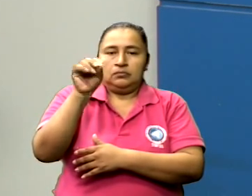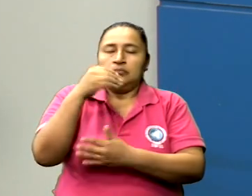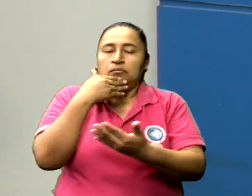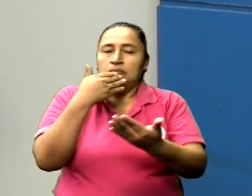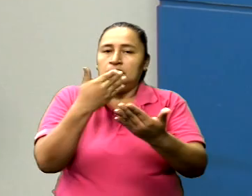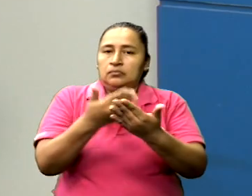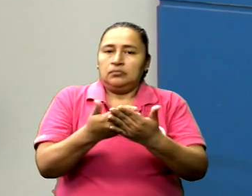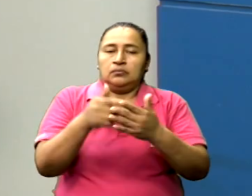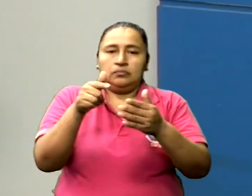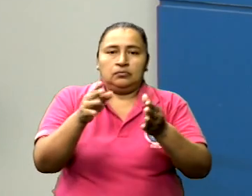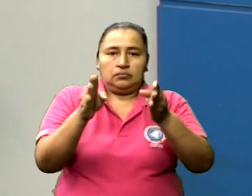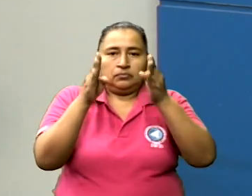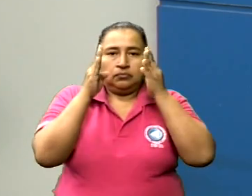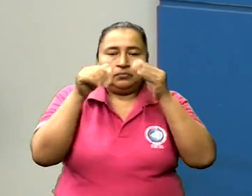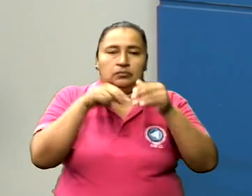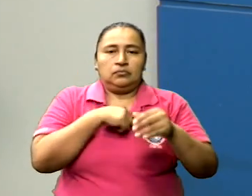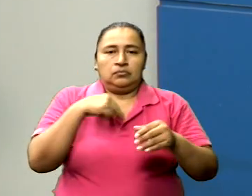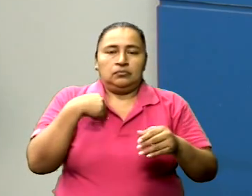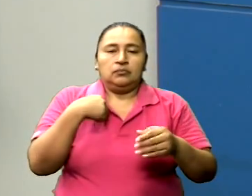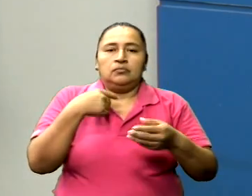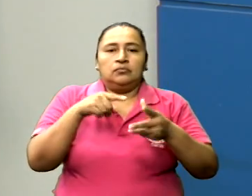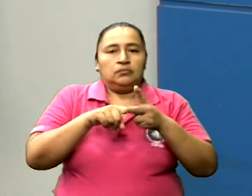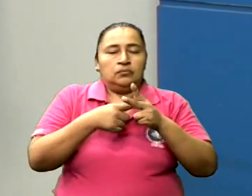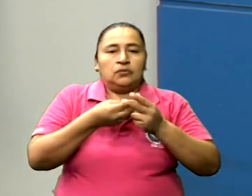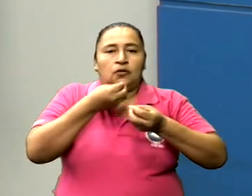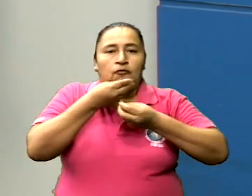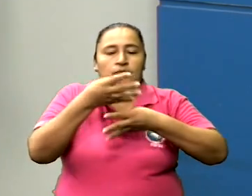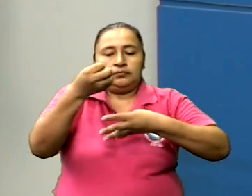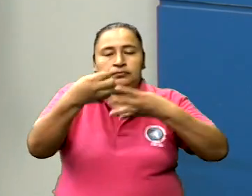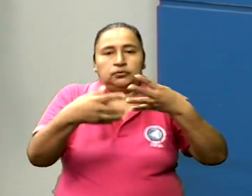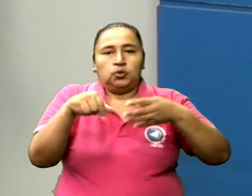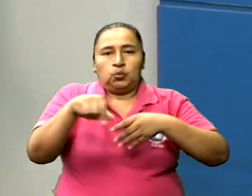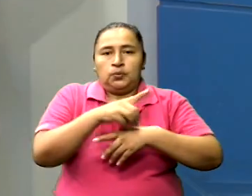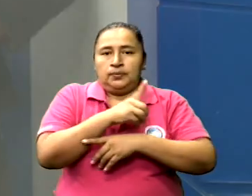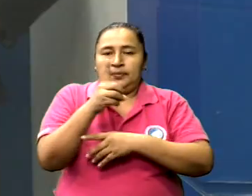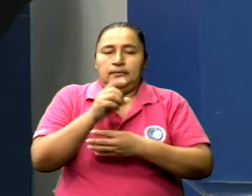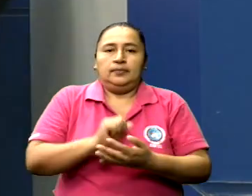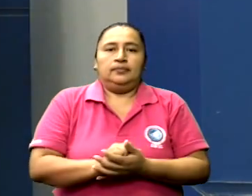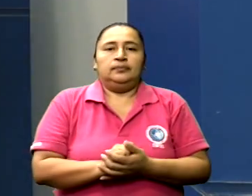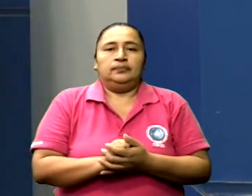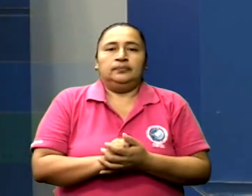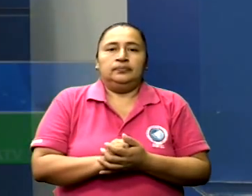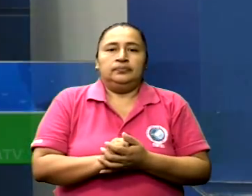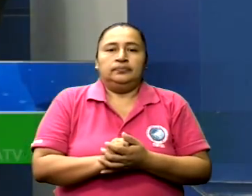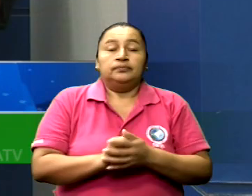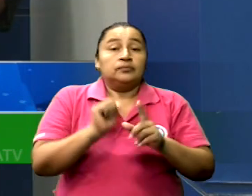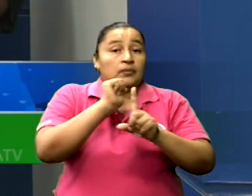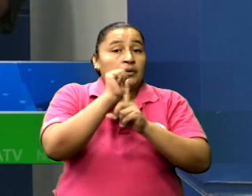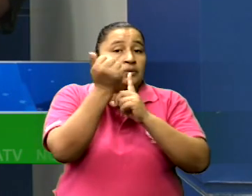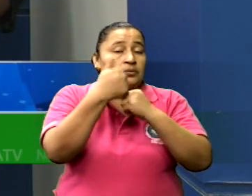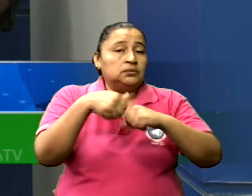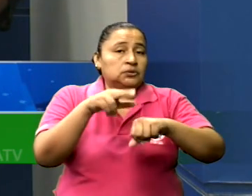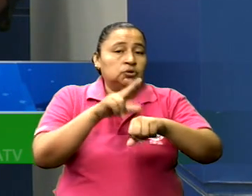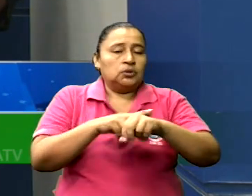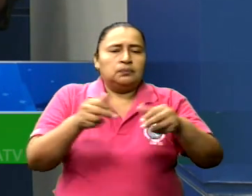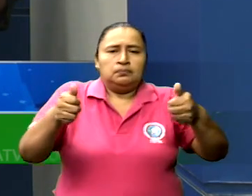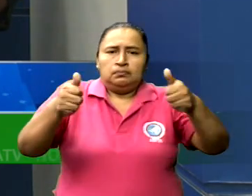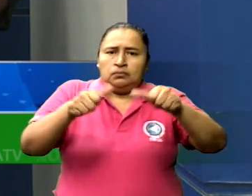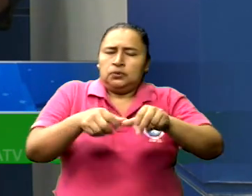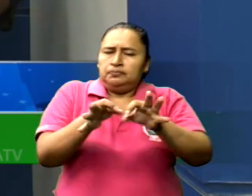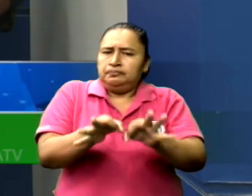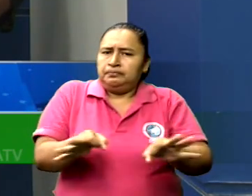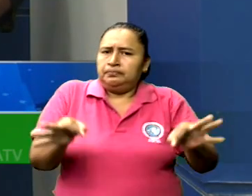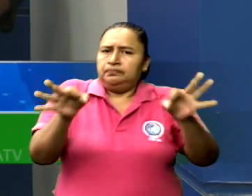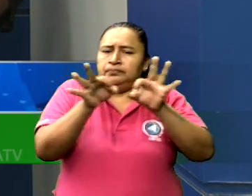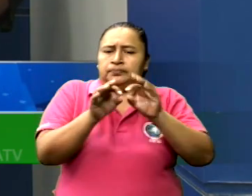nosotros. Damos inicio con el detalle de las informaciones de este día. Asamblea Nacional aprueba